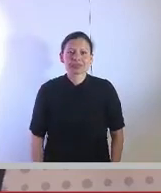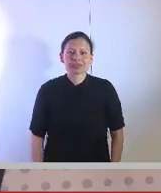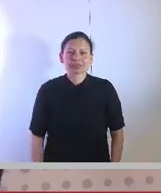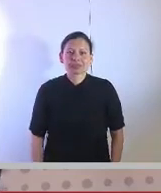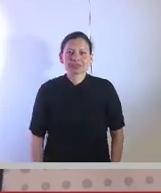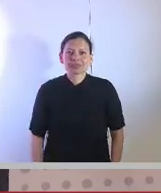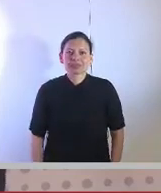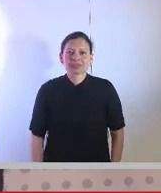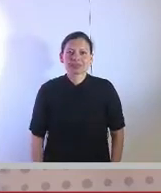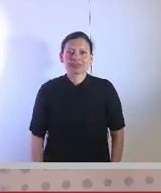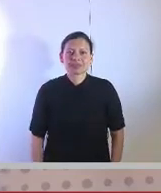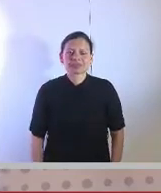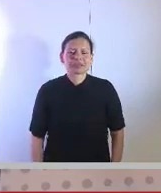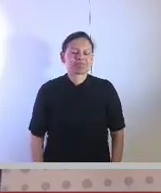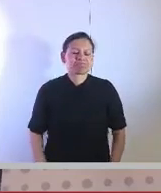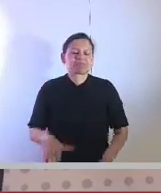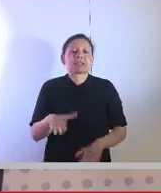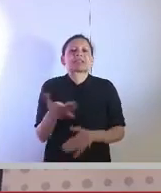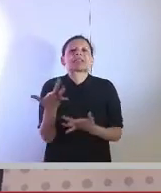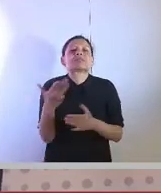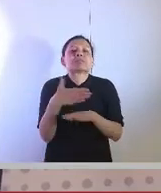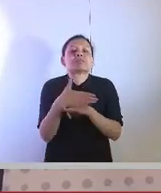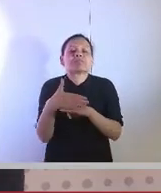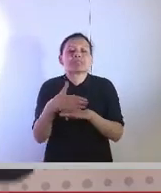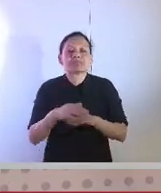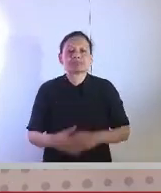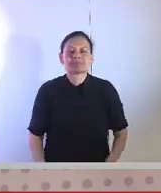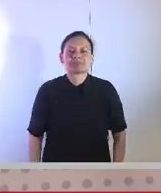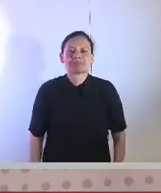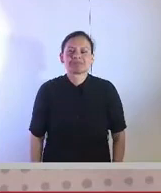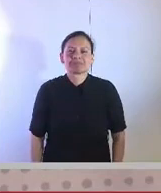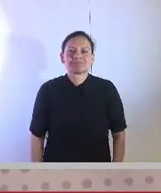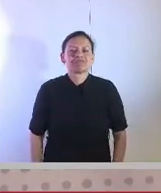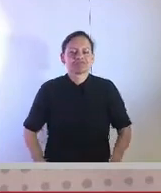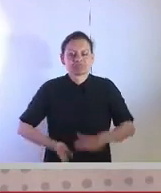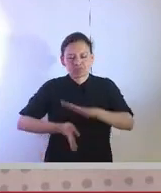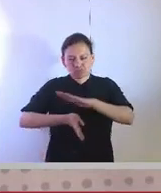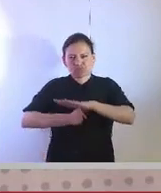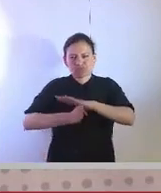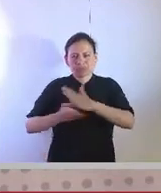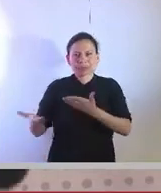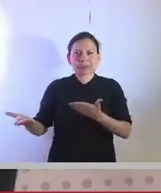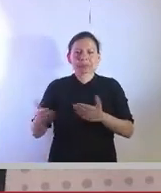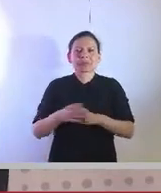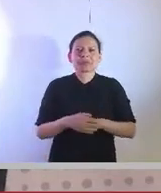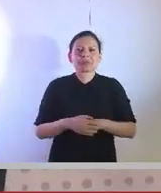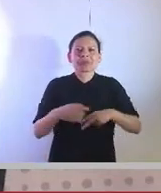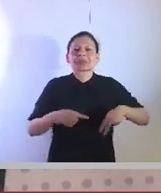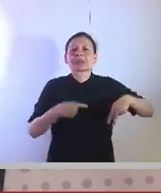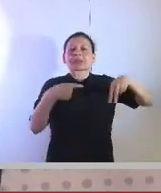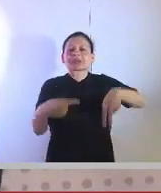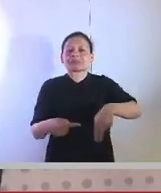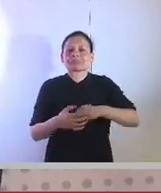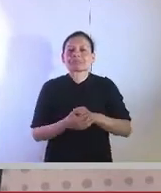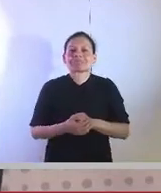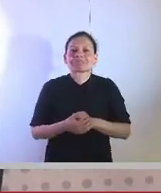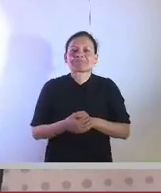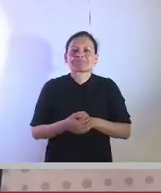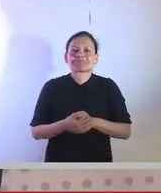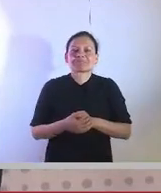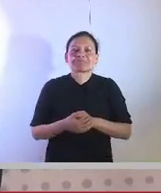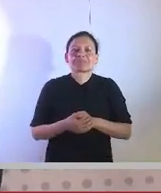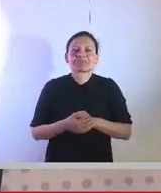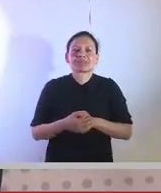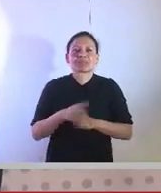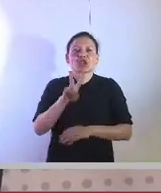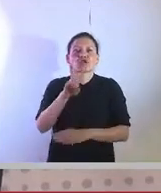Bueno, no, dice que todavía no. Pero entonces, sigamos. Vamos a presentar ahora, tenemos